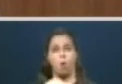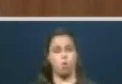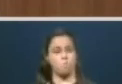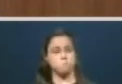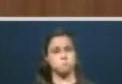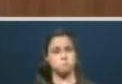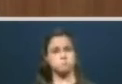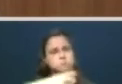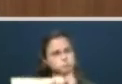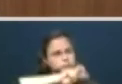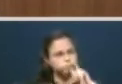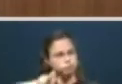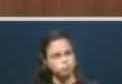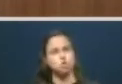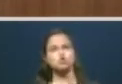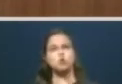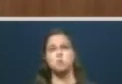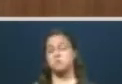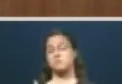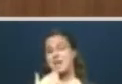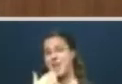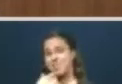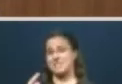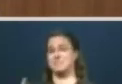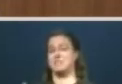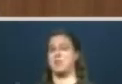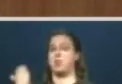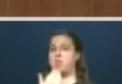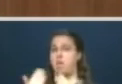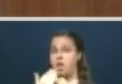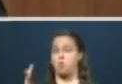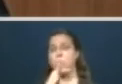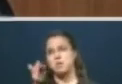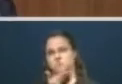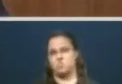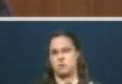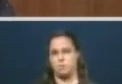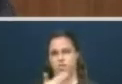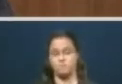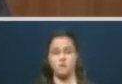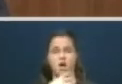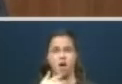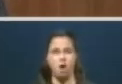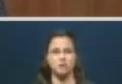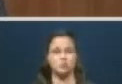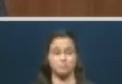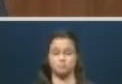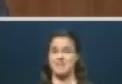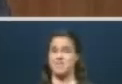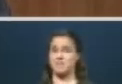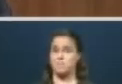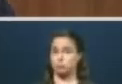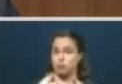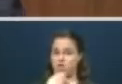buscar resolución a través del diálogo y la colaboración ahora esa iniciativa social